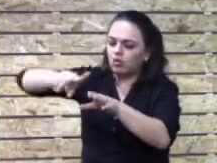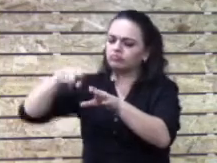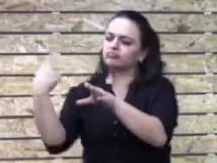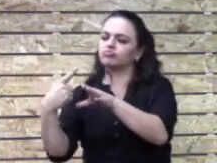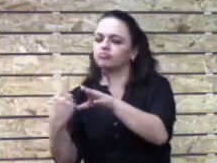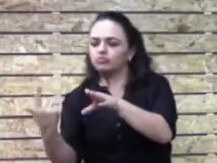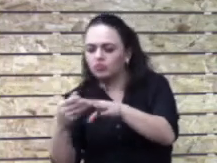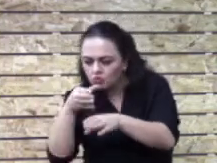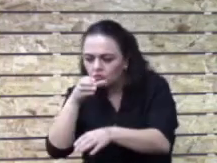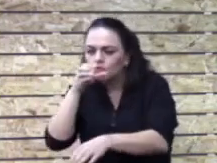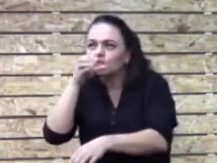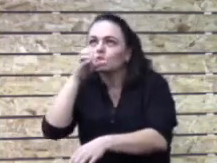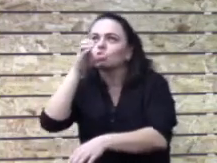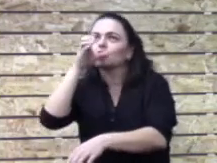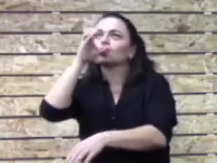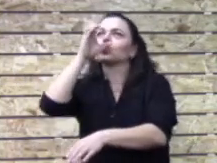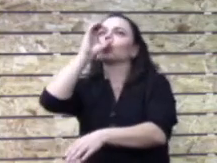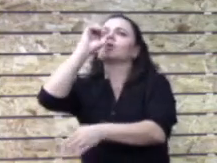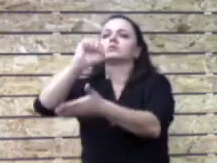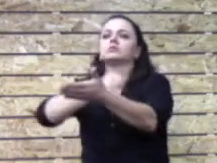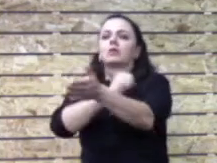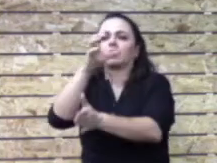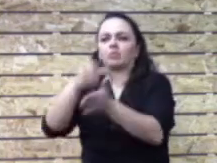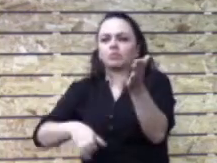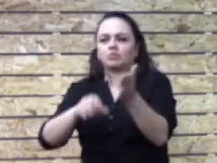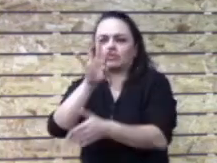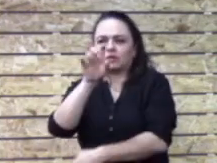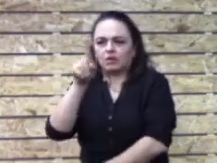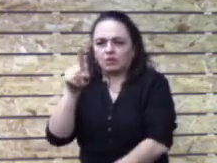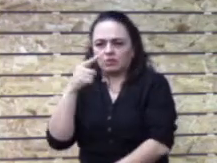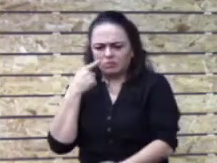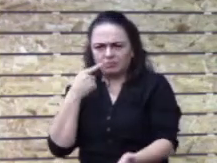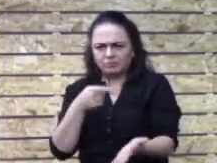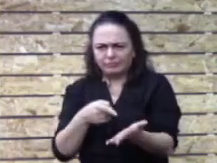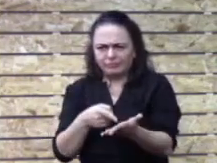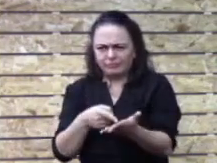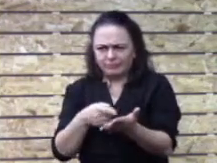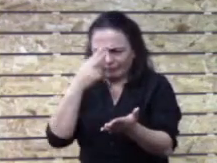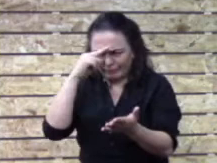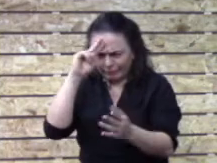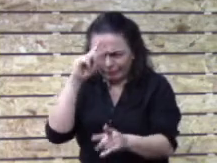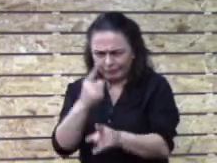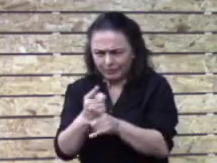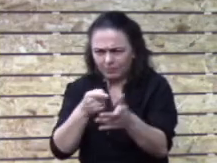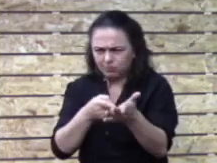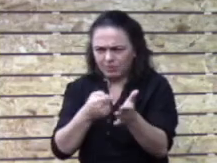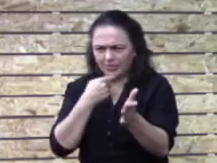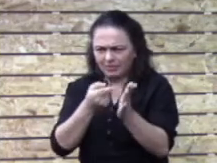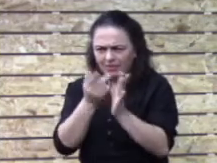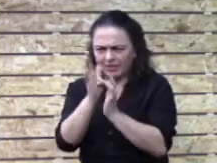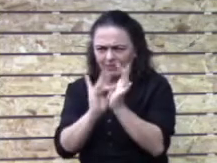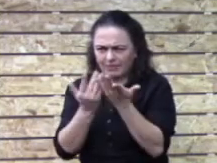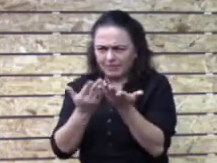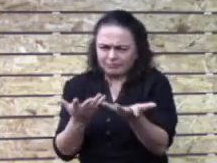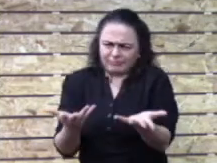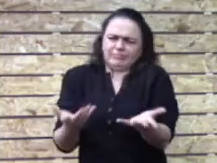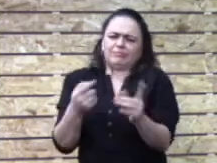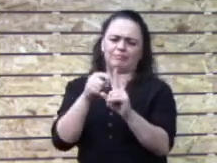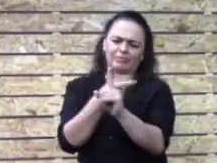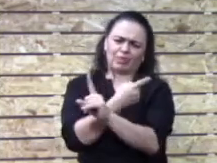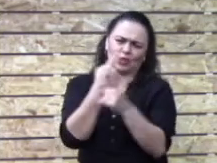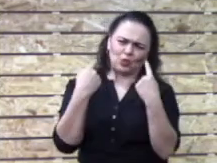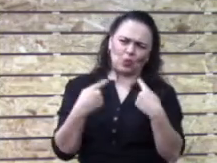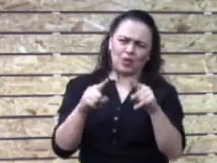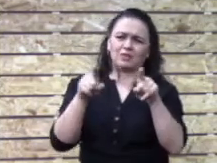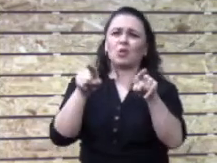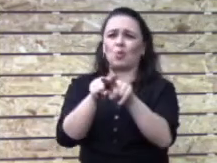91. Bueno, evidentemente no es este el propósito de la palabra del Señor. como muchas interpretaciones falsas que circulan en